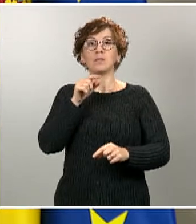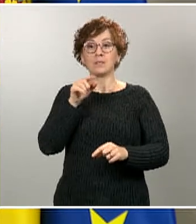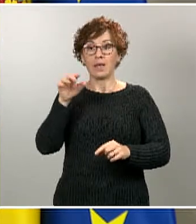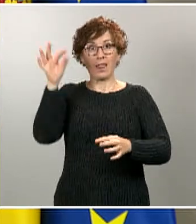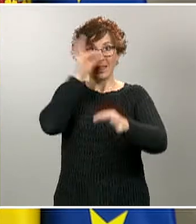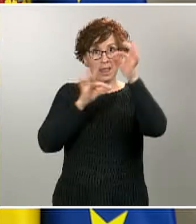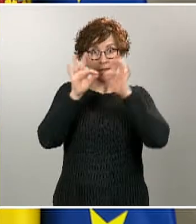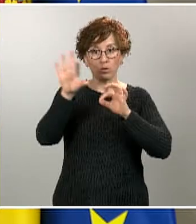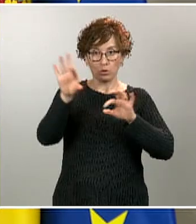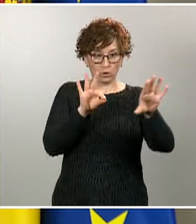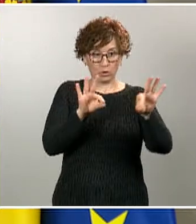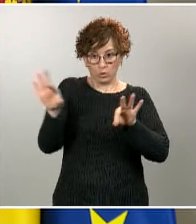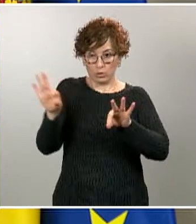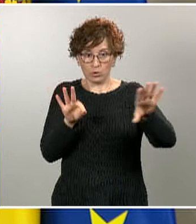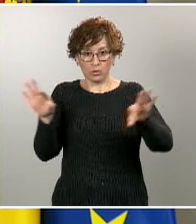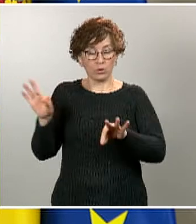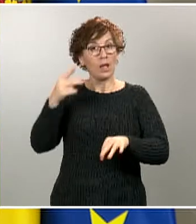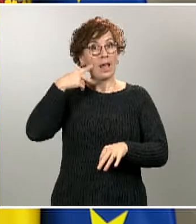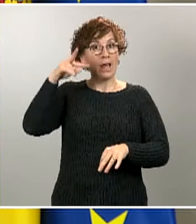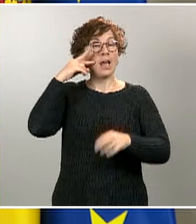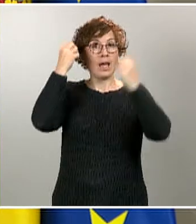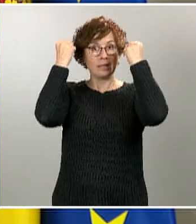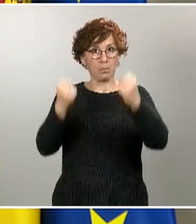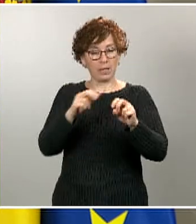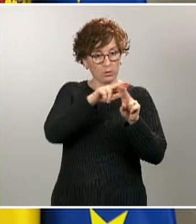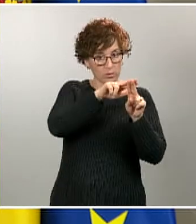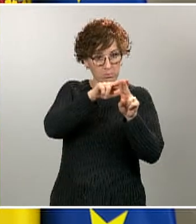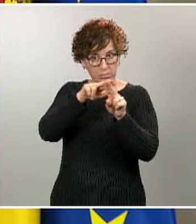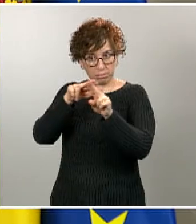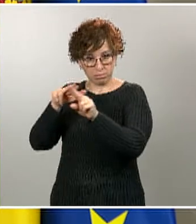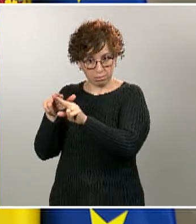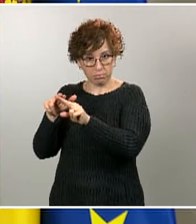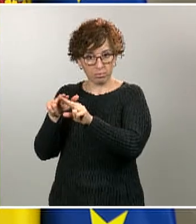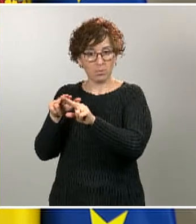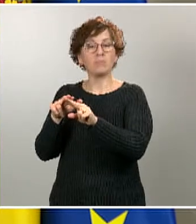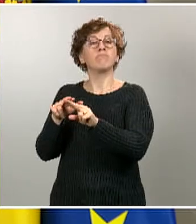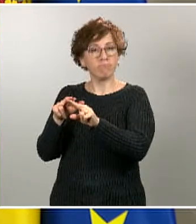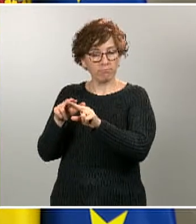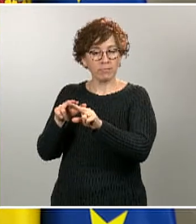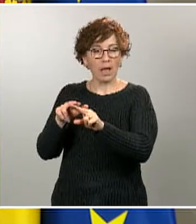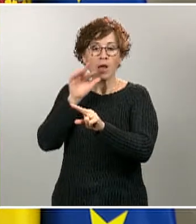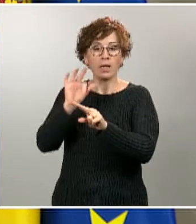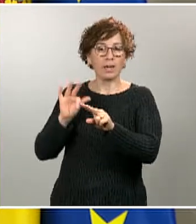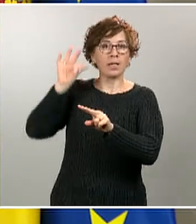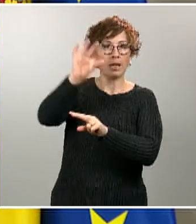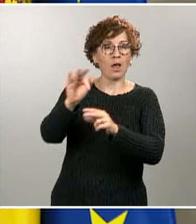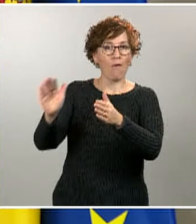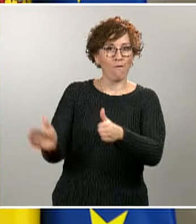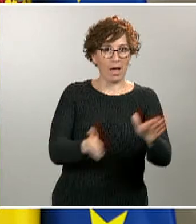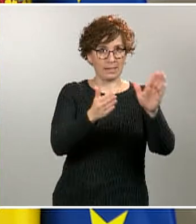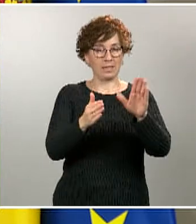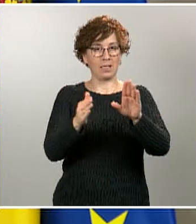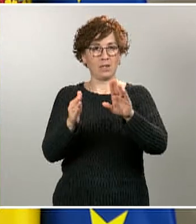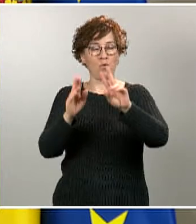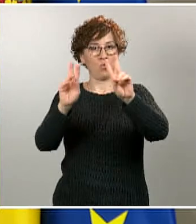llega el momento de pasar a una fase de desescalamiento en la que, insisto, todavía no estamos. Yo ahí le puedo anticipar,